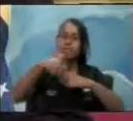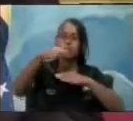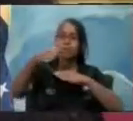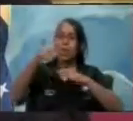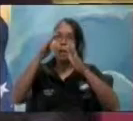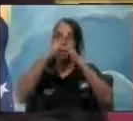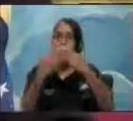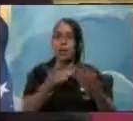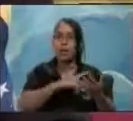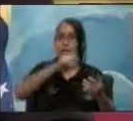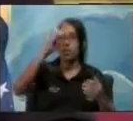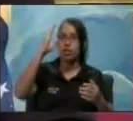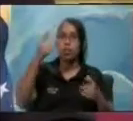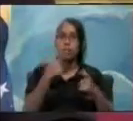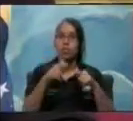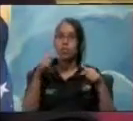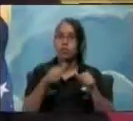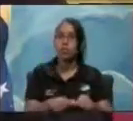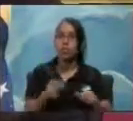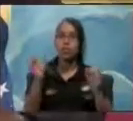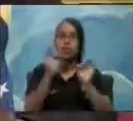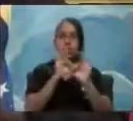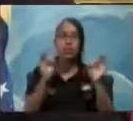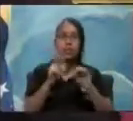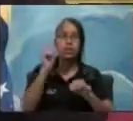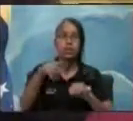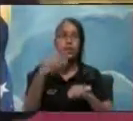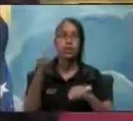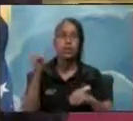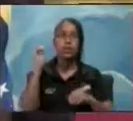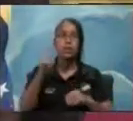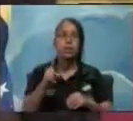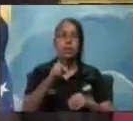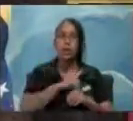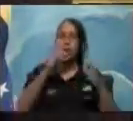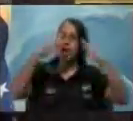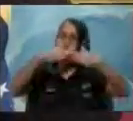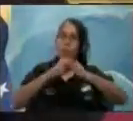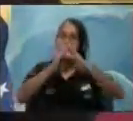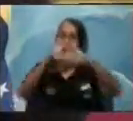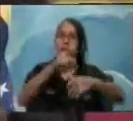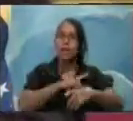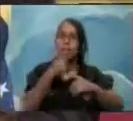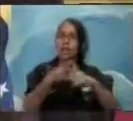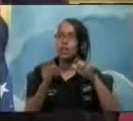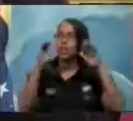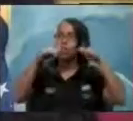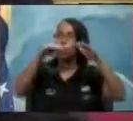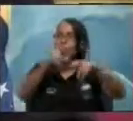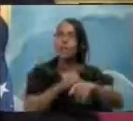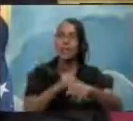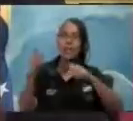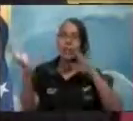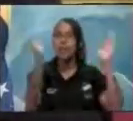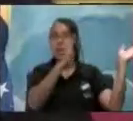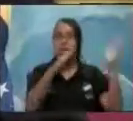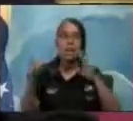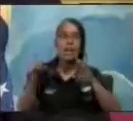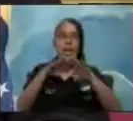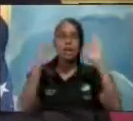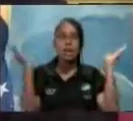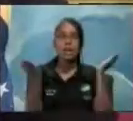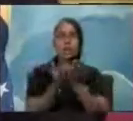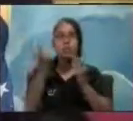de Dios. Pero esto no se queda aquí nada más, sino que también en los barcos, también en los mares, en el aire, en la